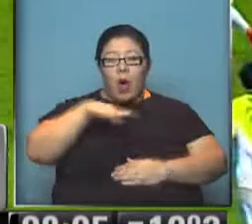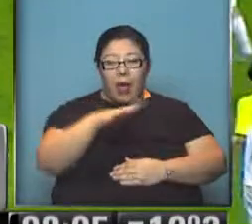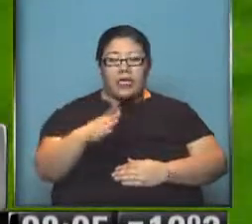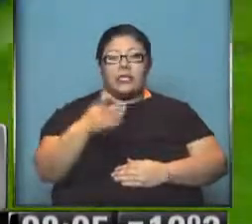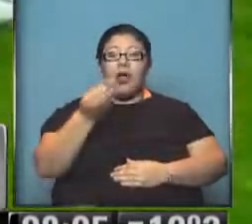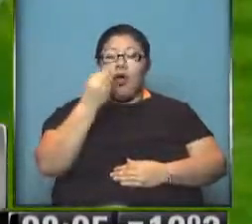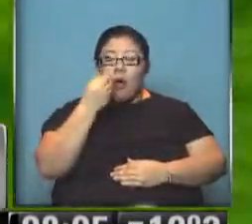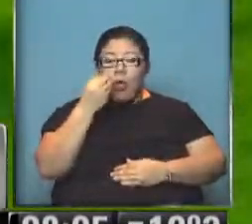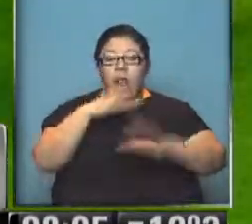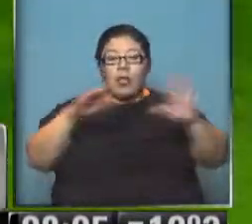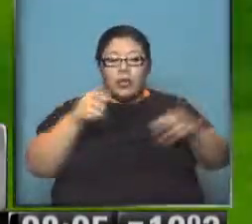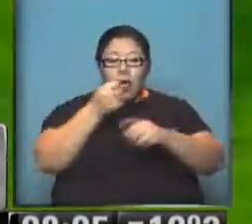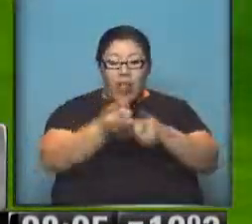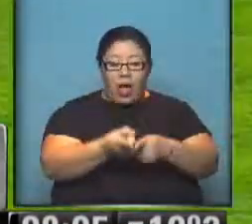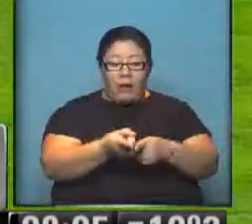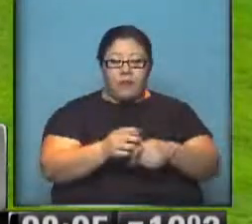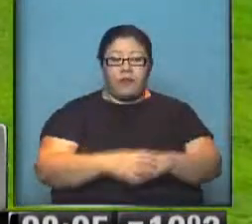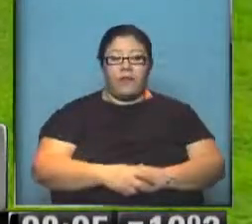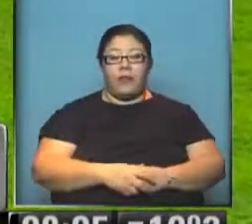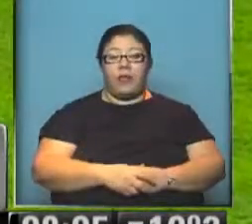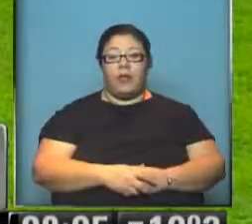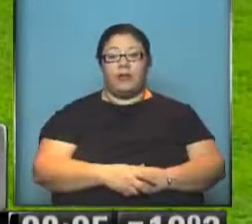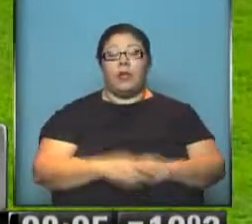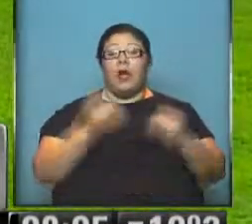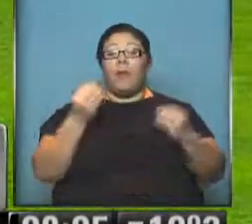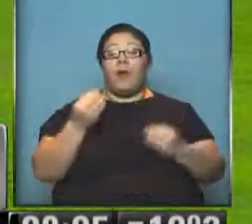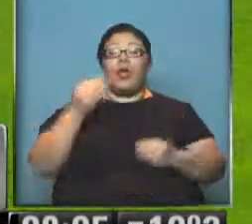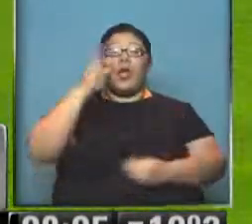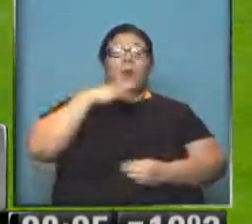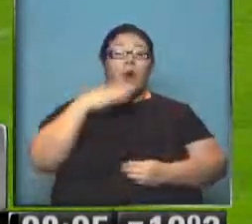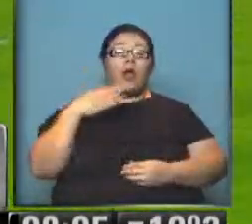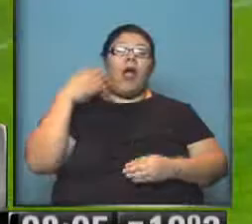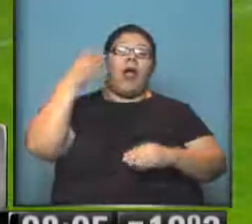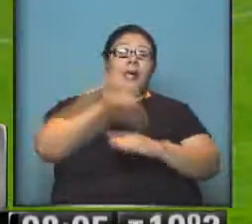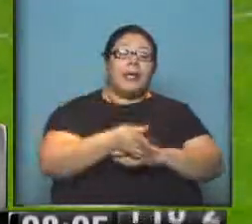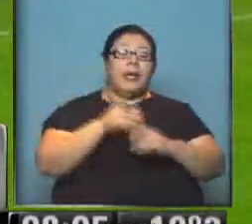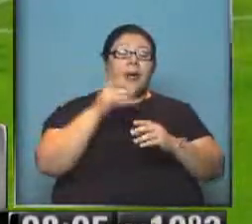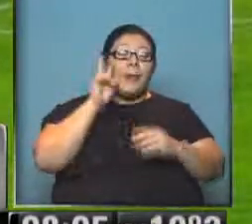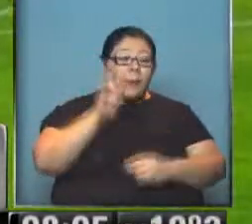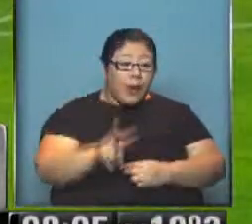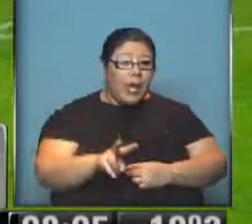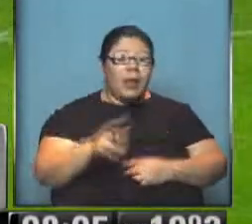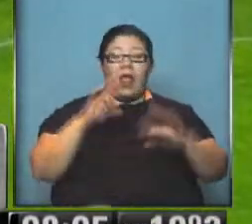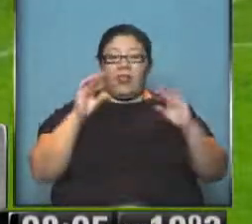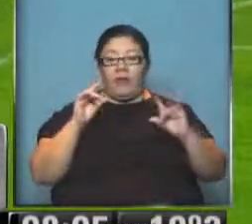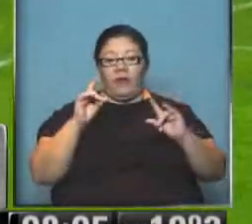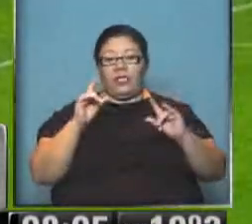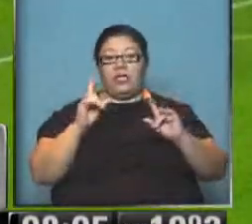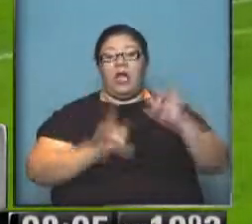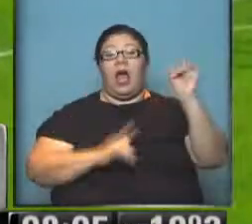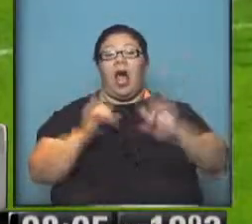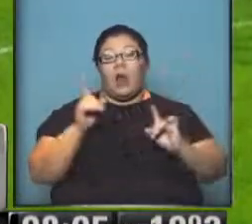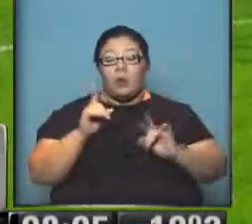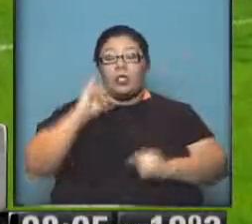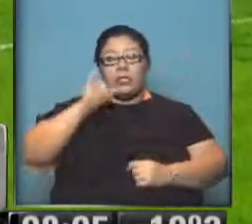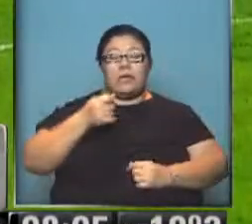este es uno de ellos. Bien. Y una buena oportunidad porque en este momento ir a ver a Boca es muy complicado, ¿no? Claro. Es para unos pocos, digamos. Si no